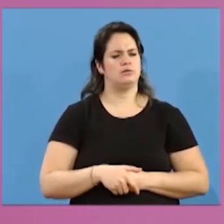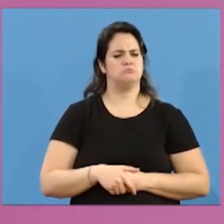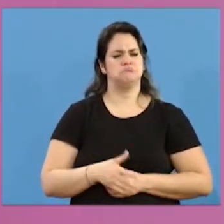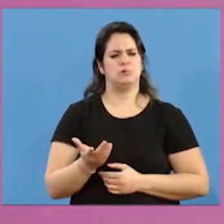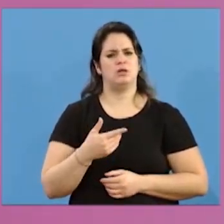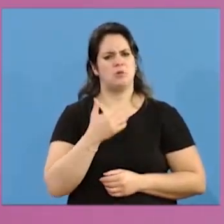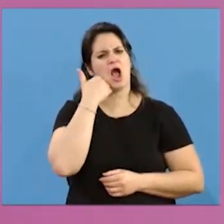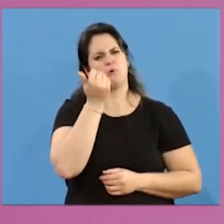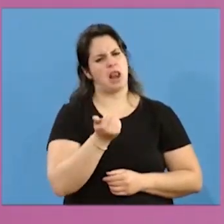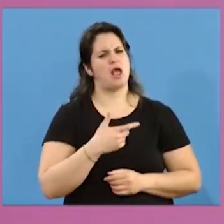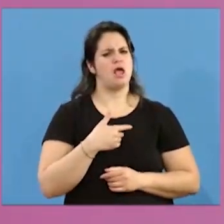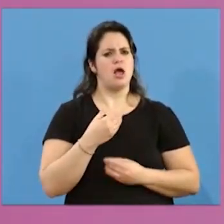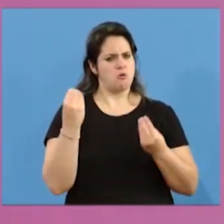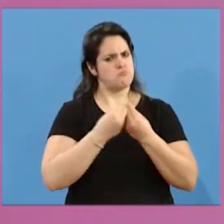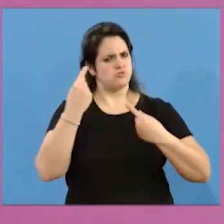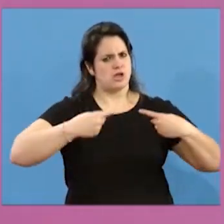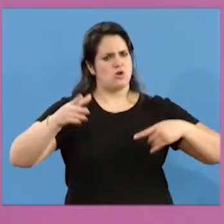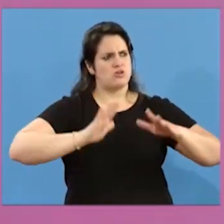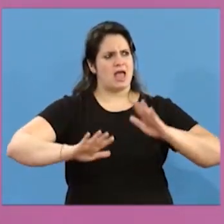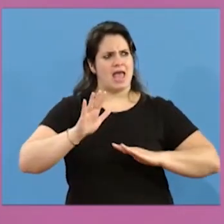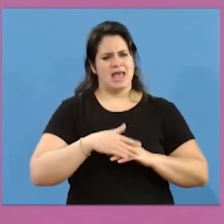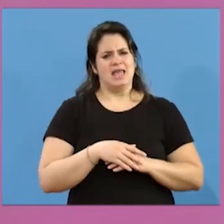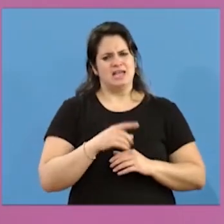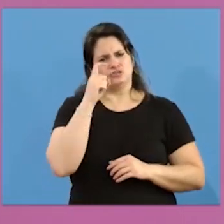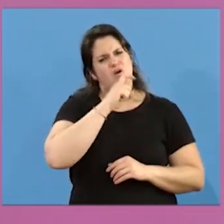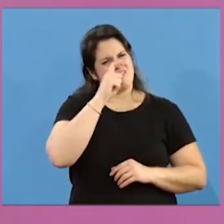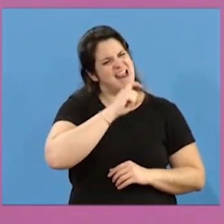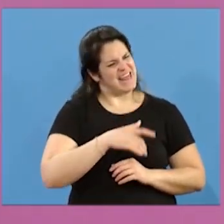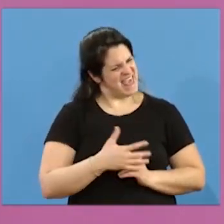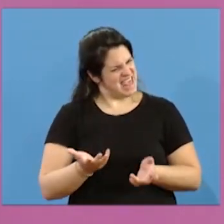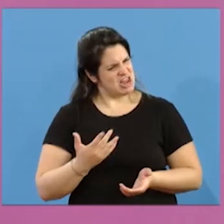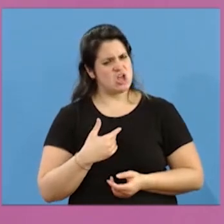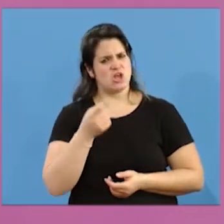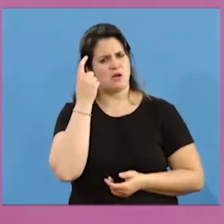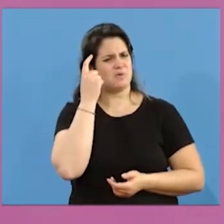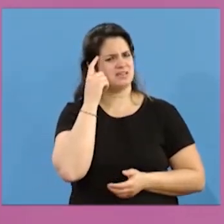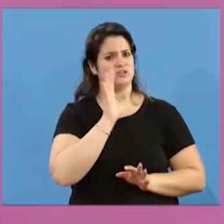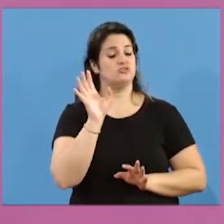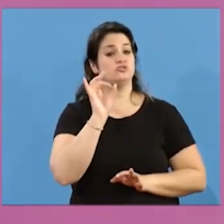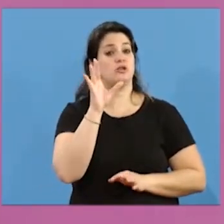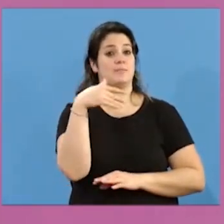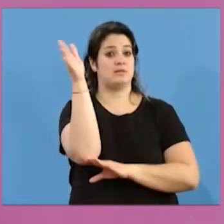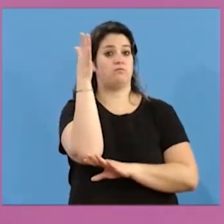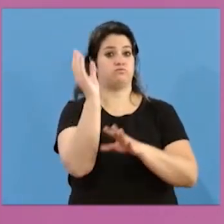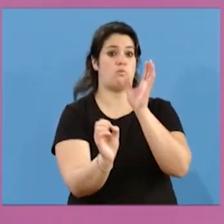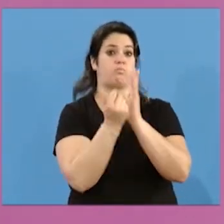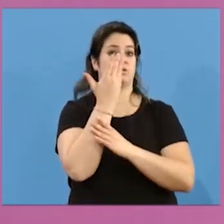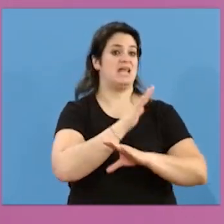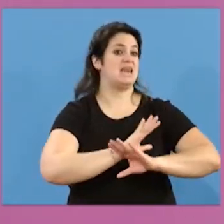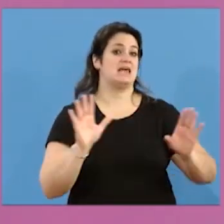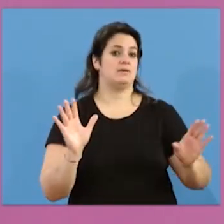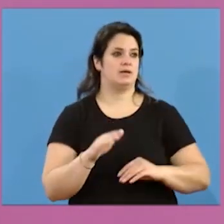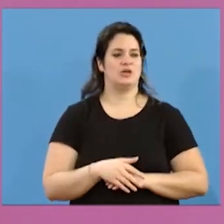Abu hizo muchas cosas, Belgrano. Yo pensé que solo había creado la banderita y nada